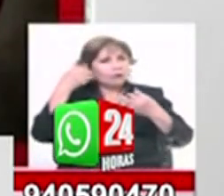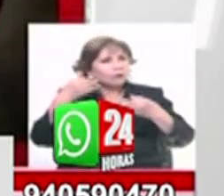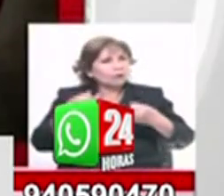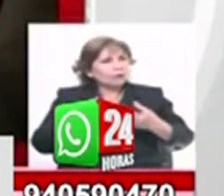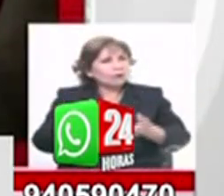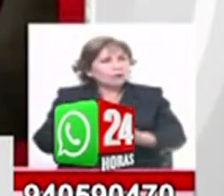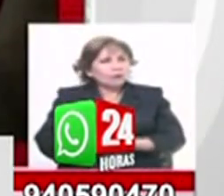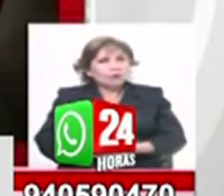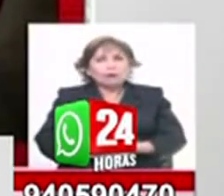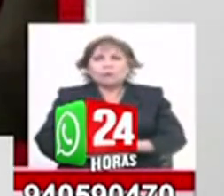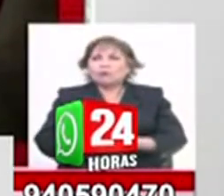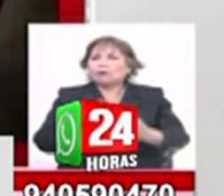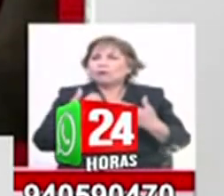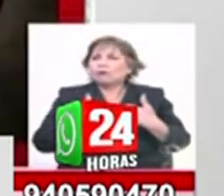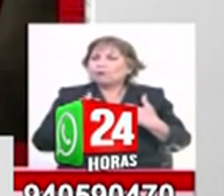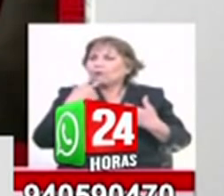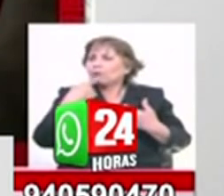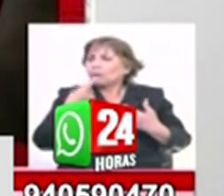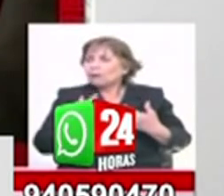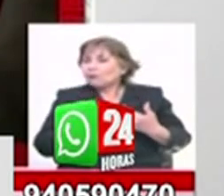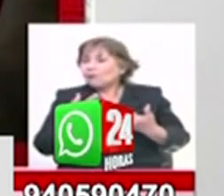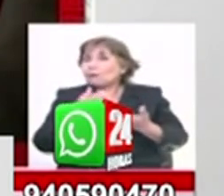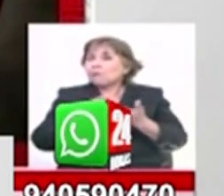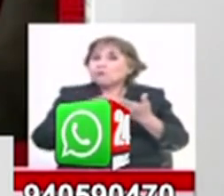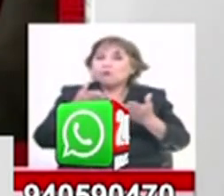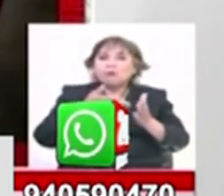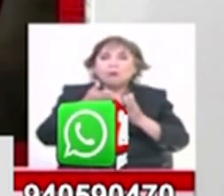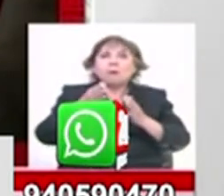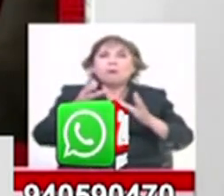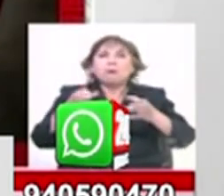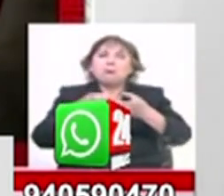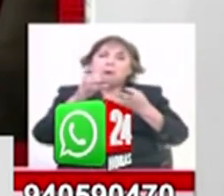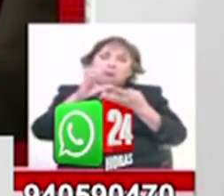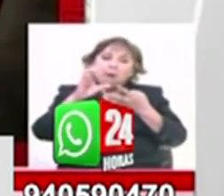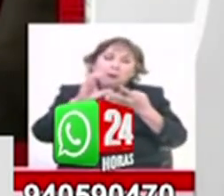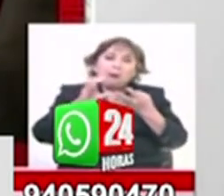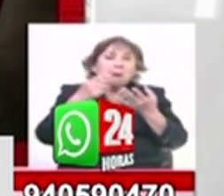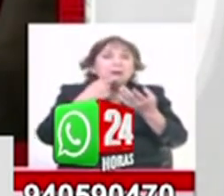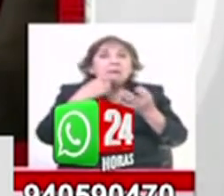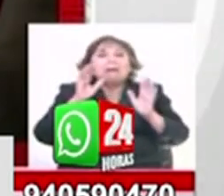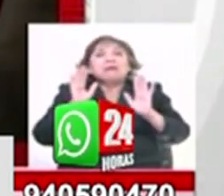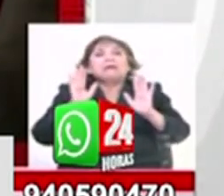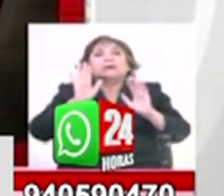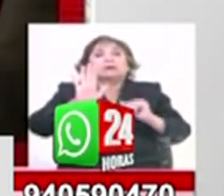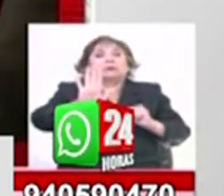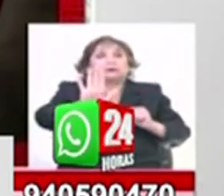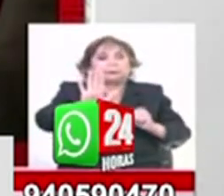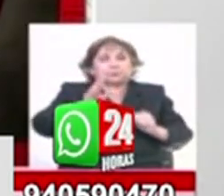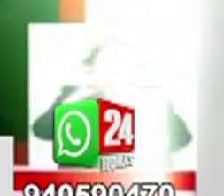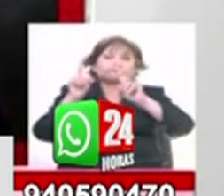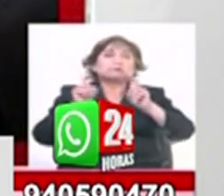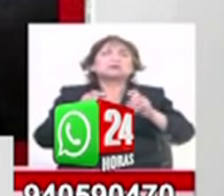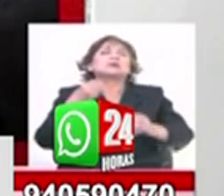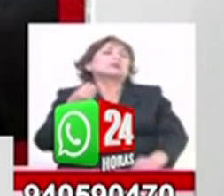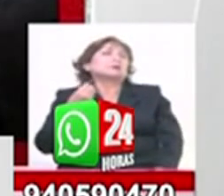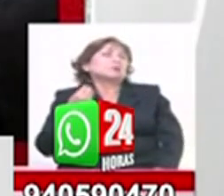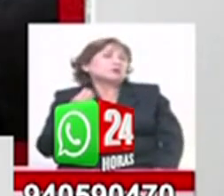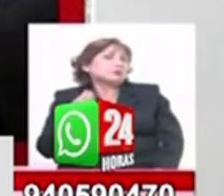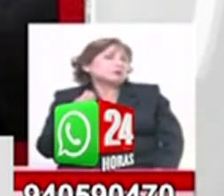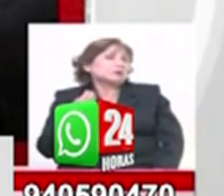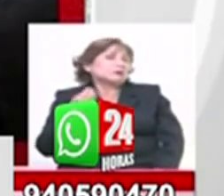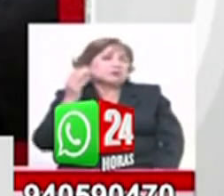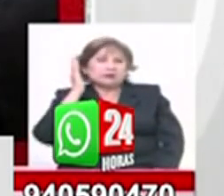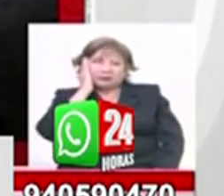depende de lo que tenga que decir o dejar de decir la Contraloría, porque la designación ha salido de su cartera ministerial. Seguramente esto